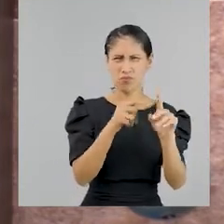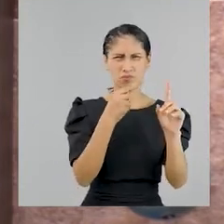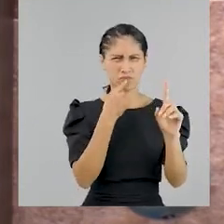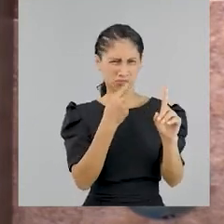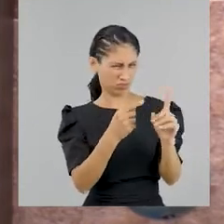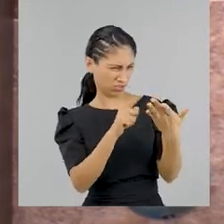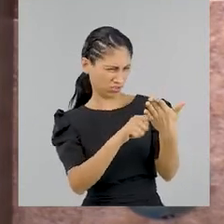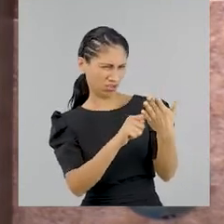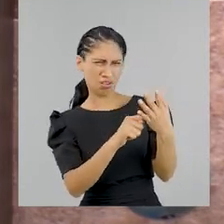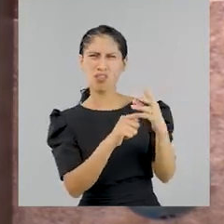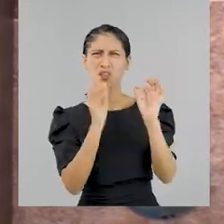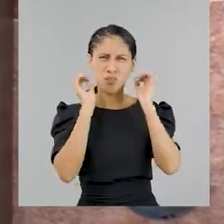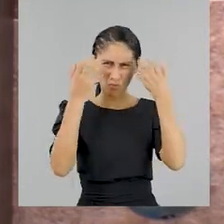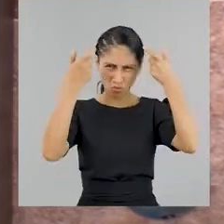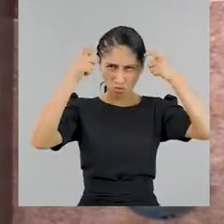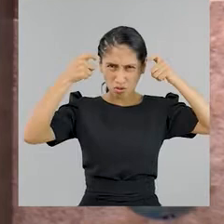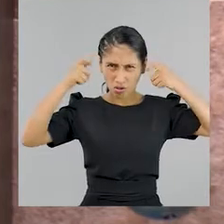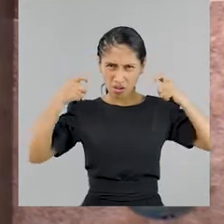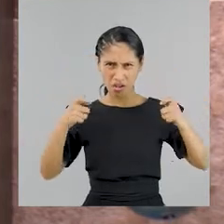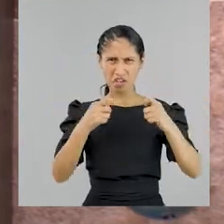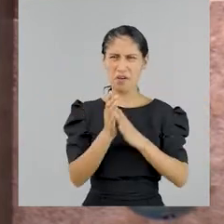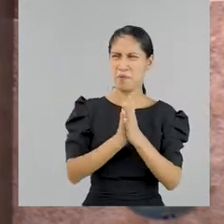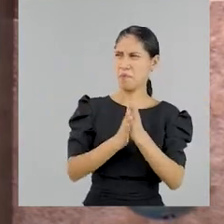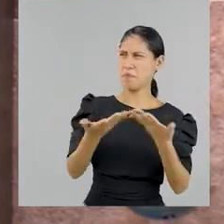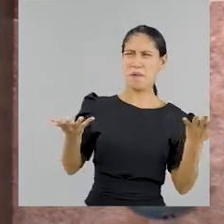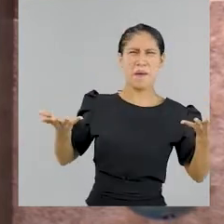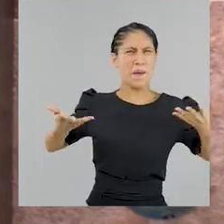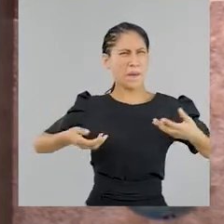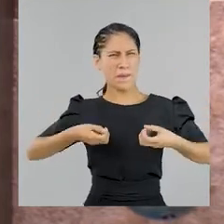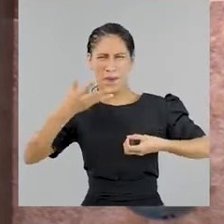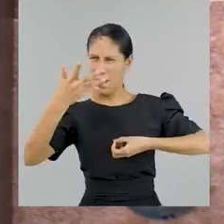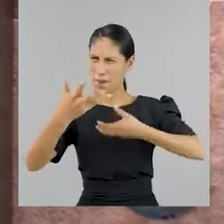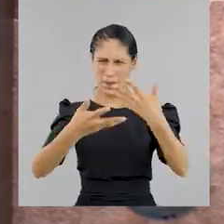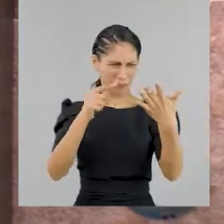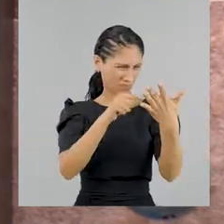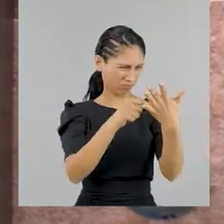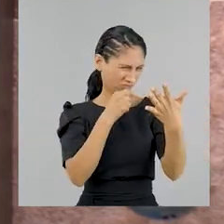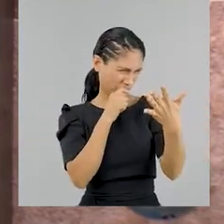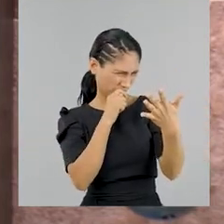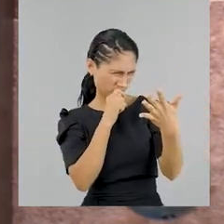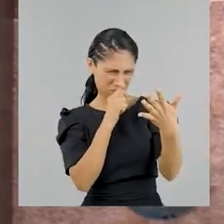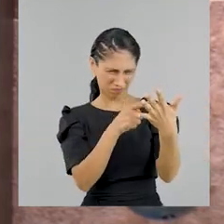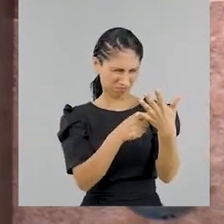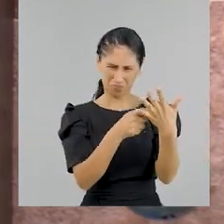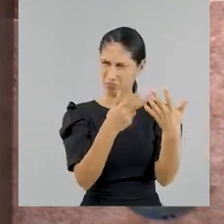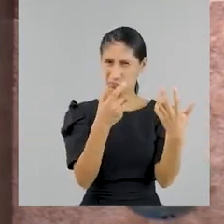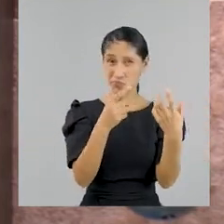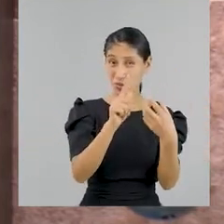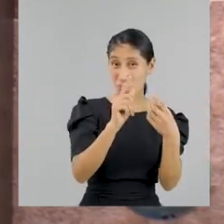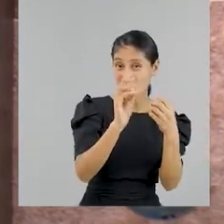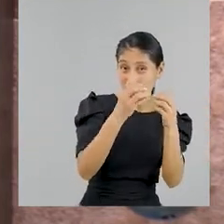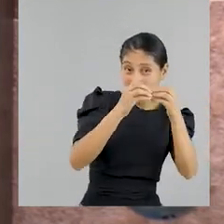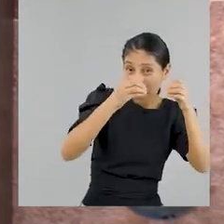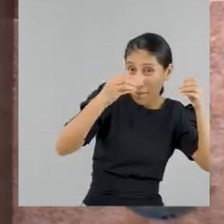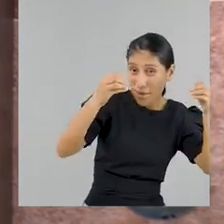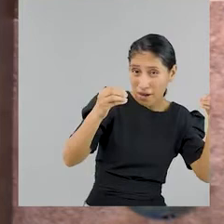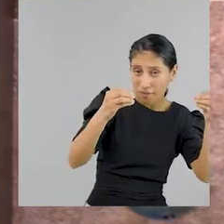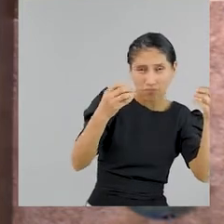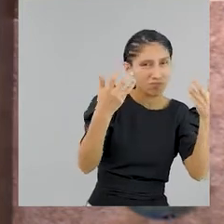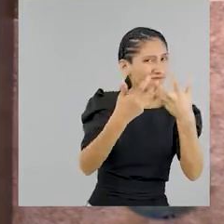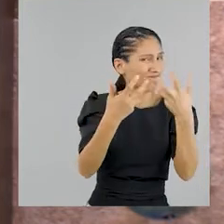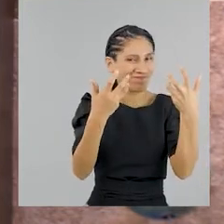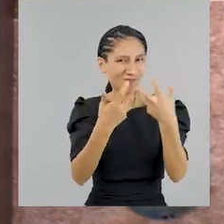drama a partir de las acciones llevadas a cabo. Esta parte de la paráfrasis deja sin sentido de lo que el texto original nos